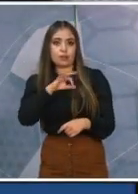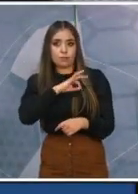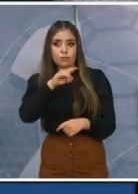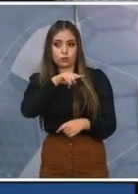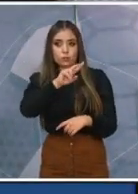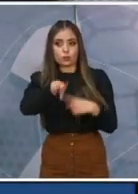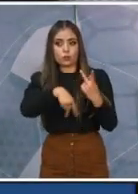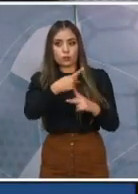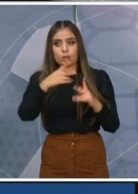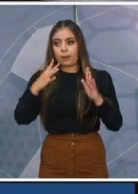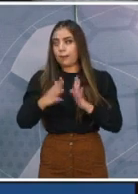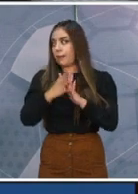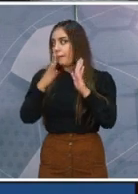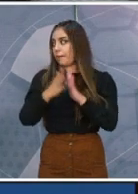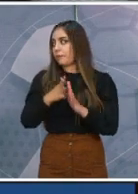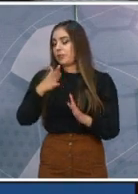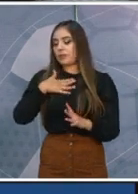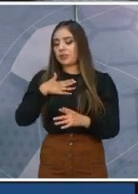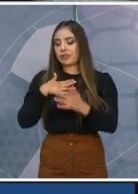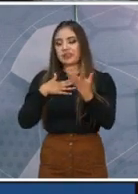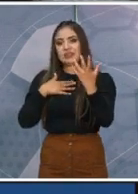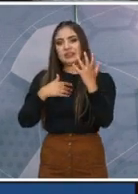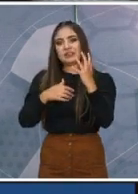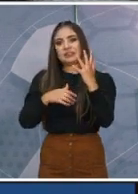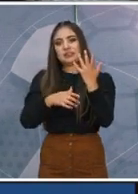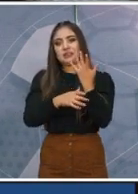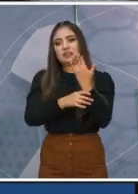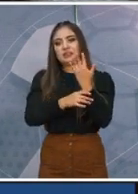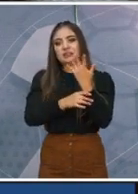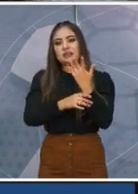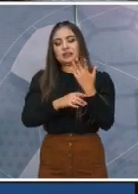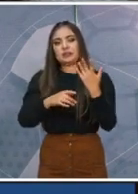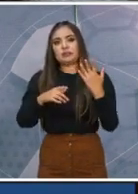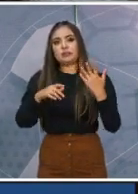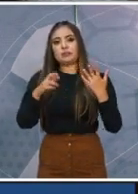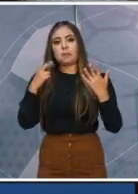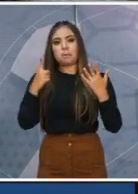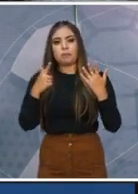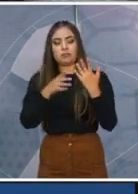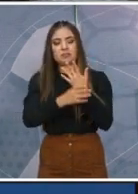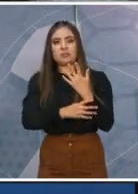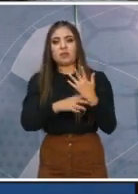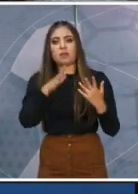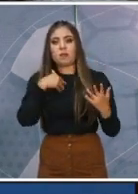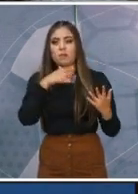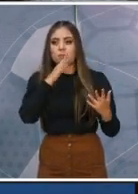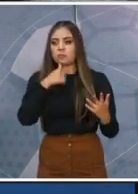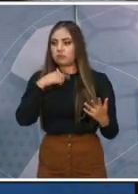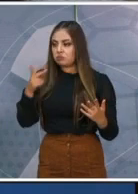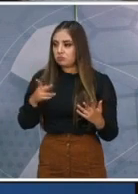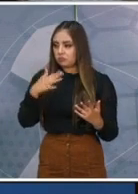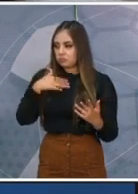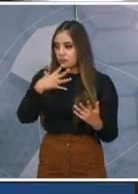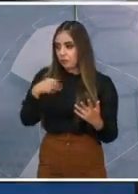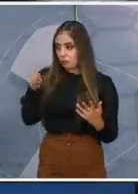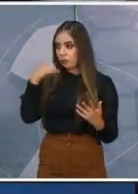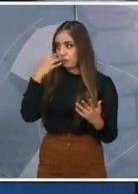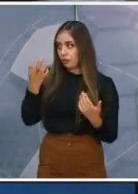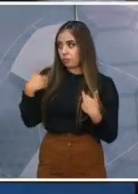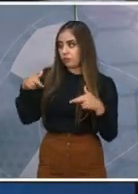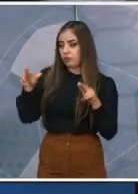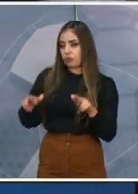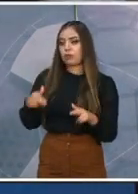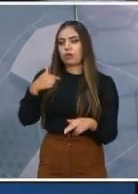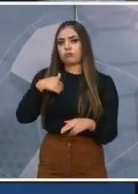fracturada de su brazo. Okay. Entonces, pues yo le dije que si ella quería, pues mi permiso lo tenían. Ella